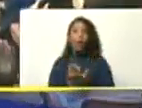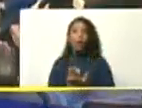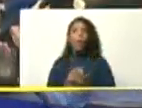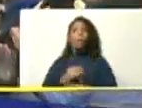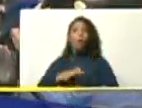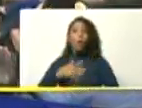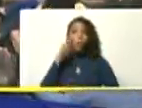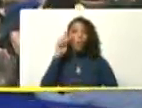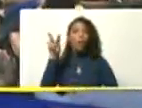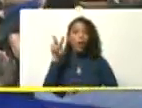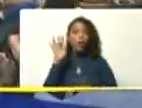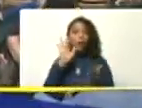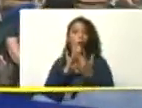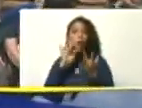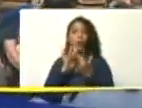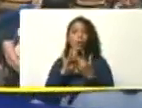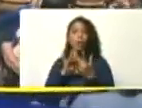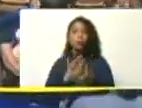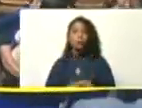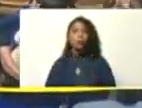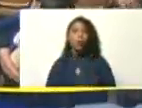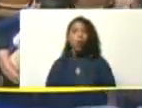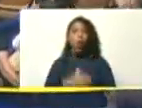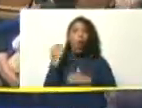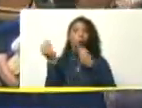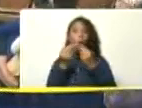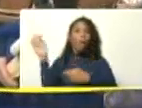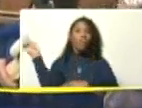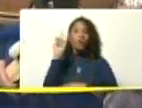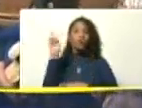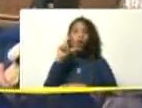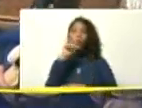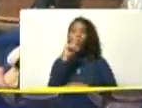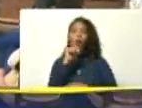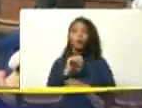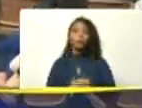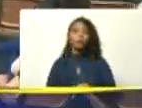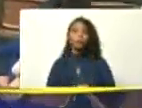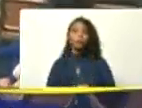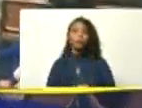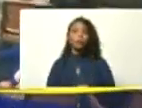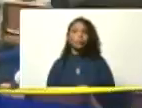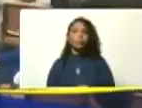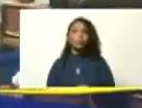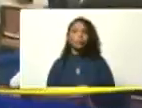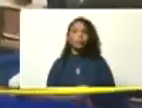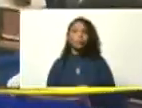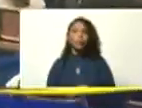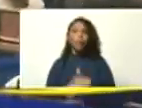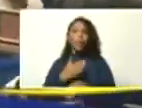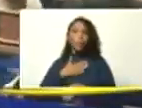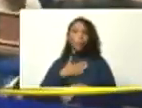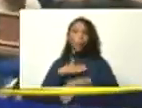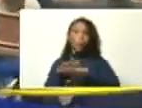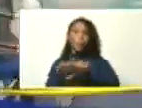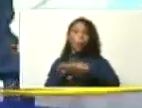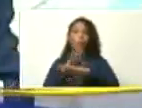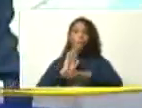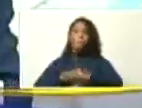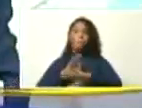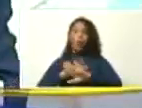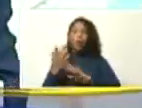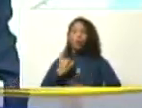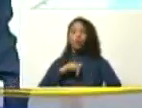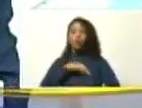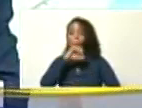Podemos pegar esa tendencia si quieren. Como Venezuela no hay. Y me perdonan porque nosotros amamos